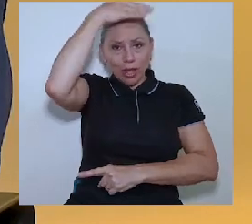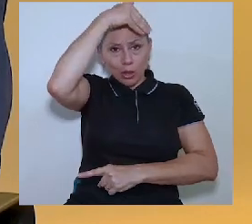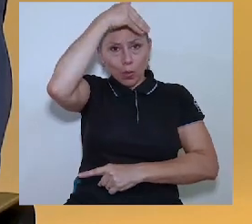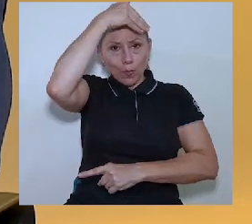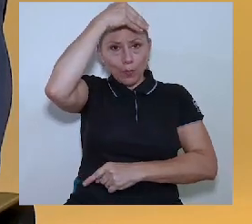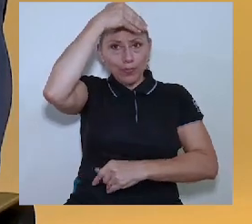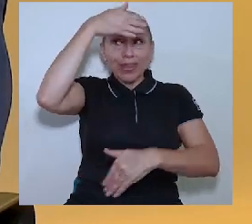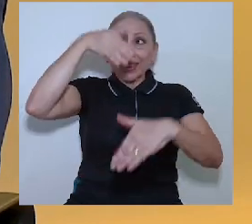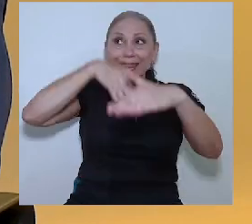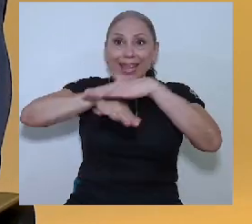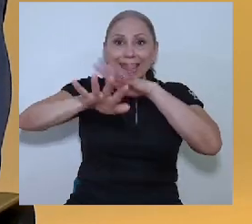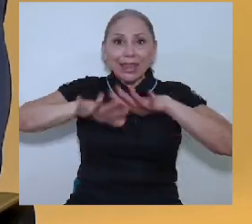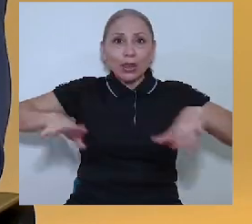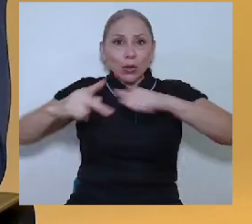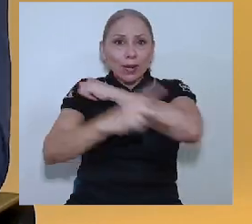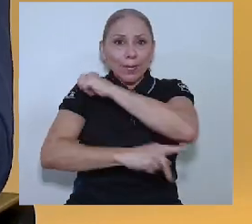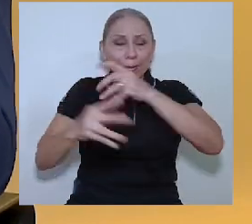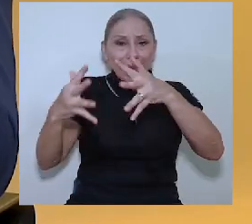Trump interno,